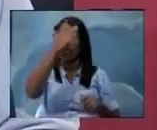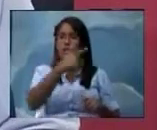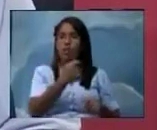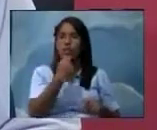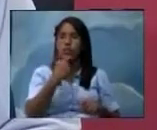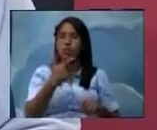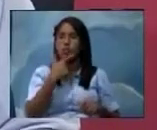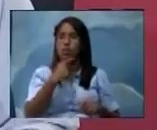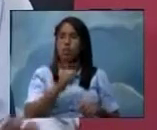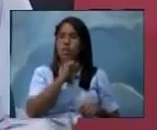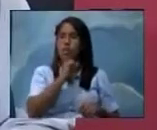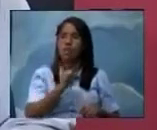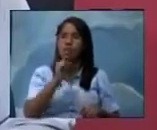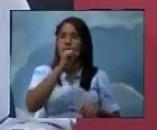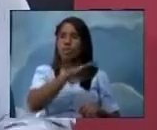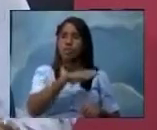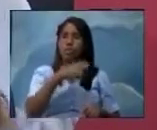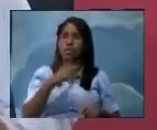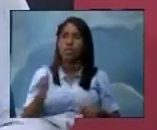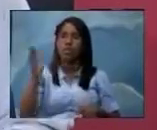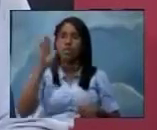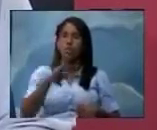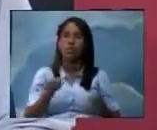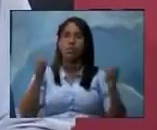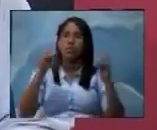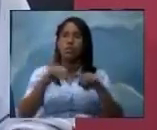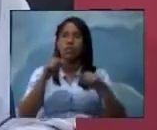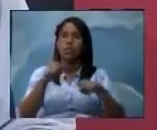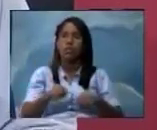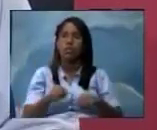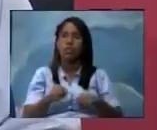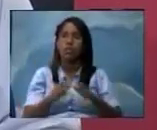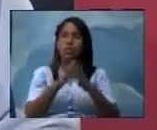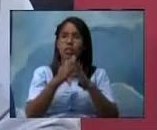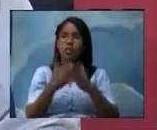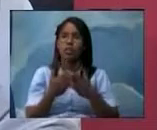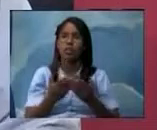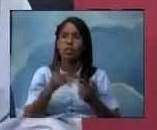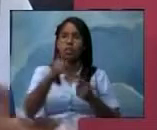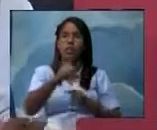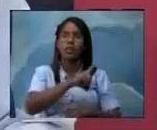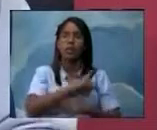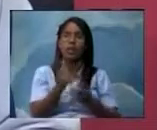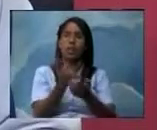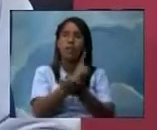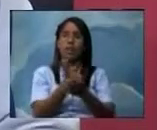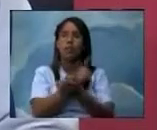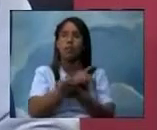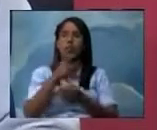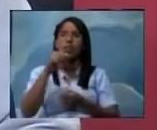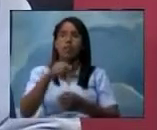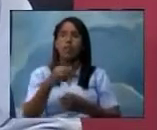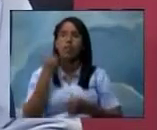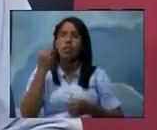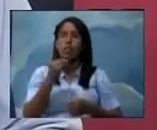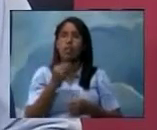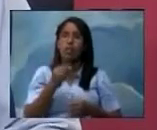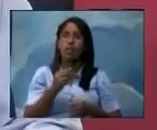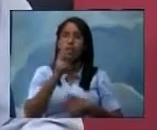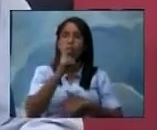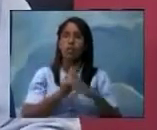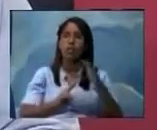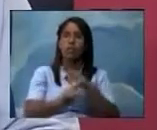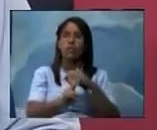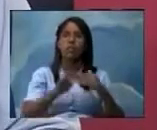hermosa historia que está plasmada acá en la palabra. En el libro de Daniel me corresponde el